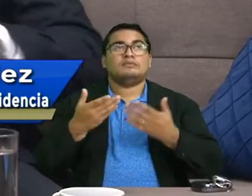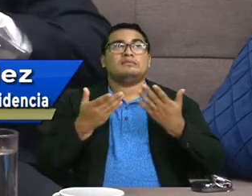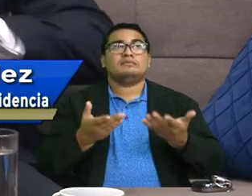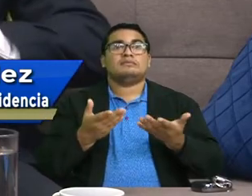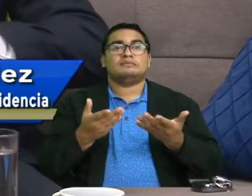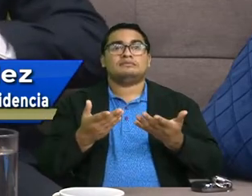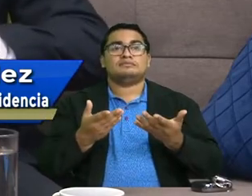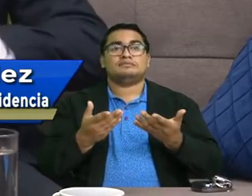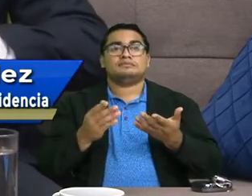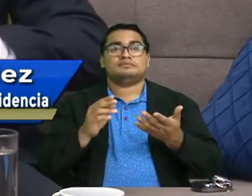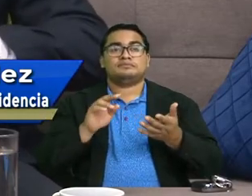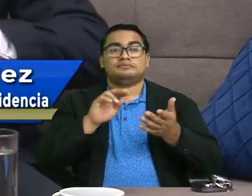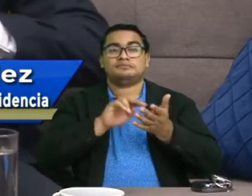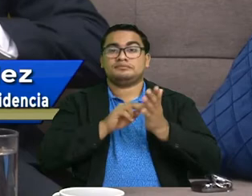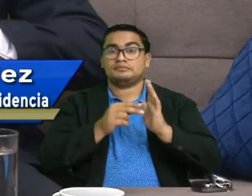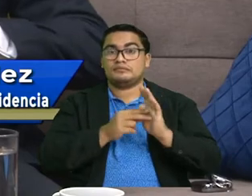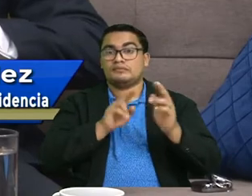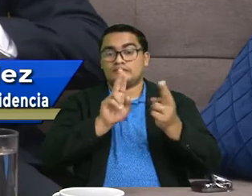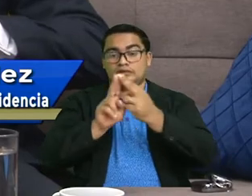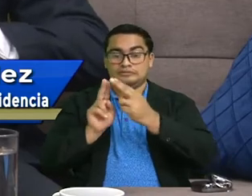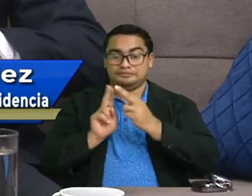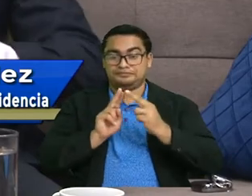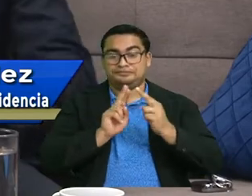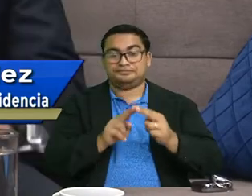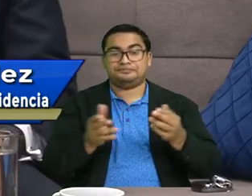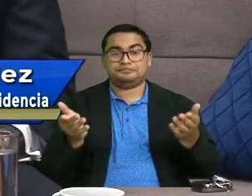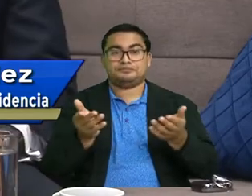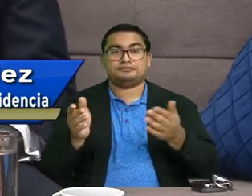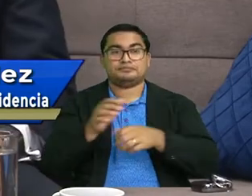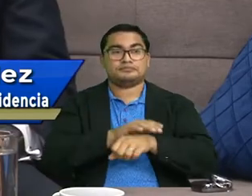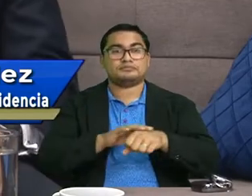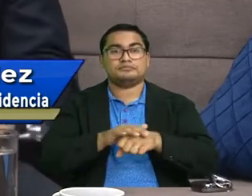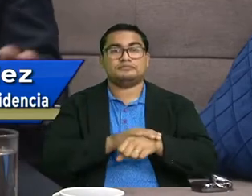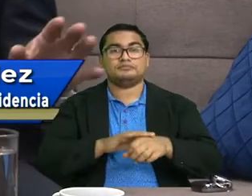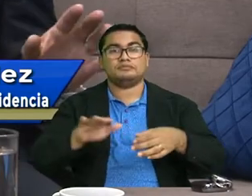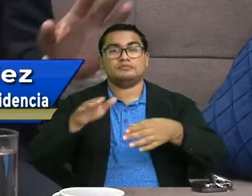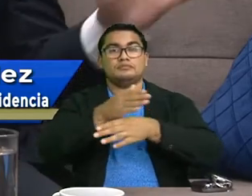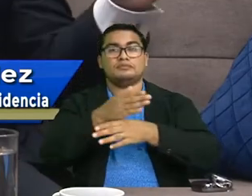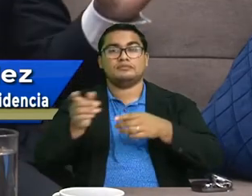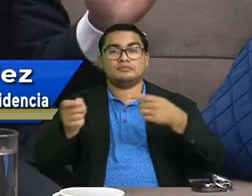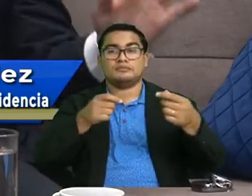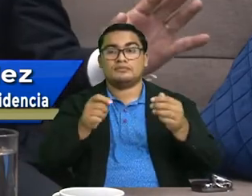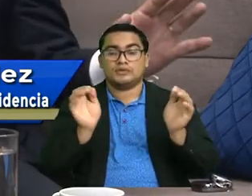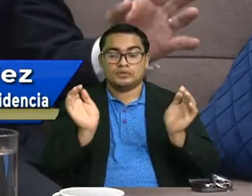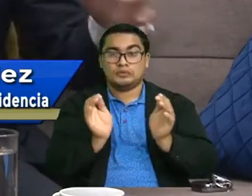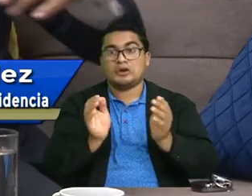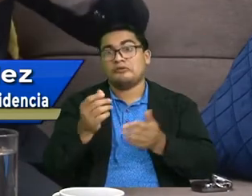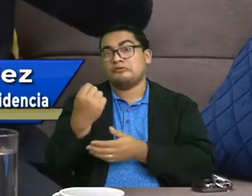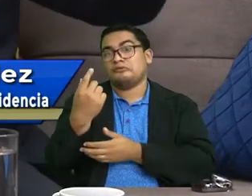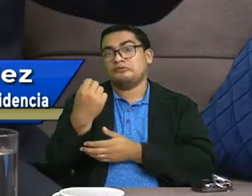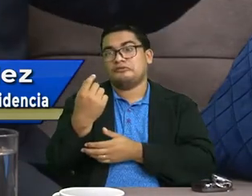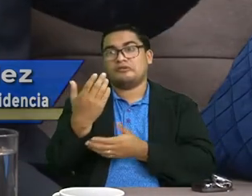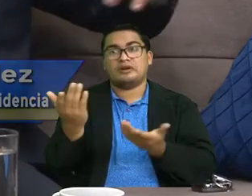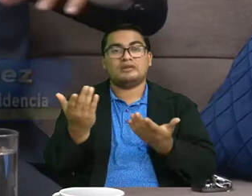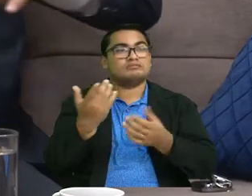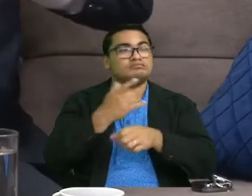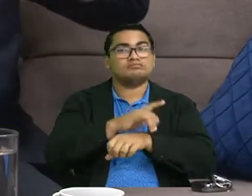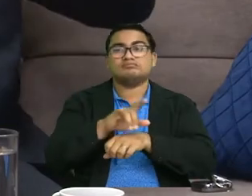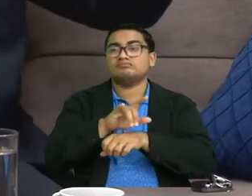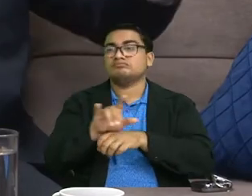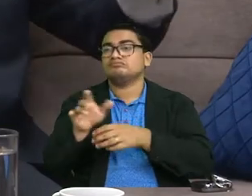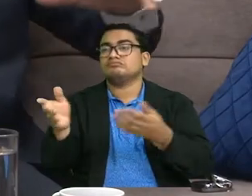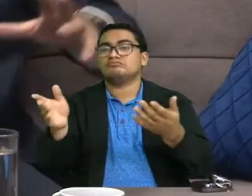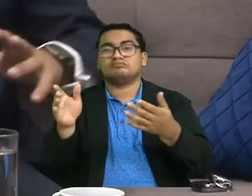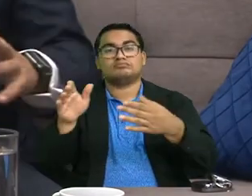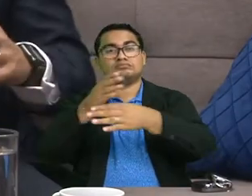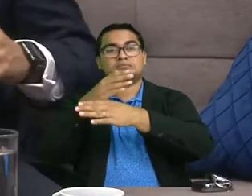es esa conexión, ese espacio que permita a aquellas MIPYMES que en el día a día no tienen la oportunidad de, claro, poder encontrarse con esa variedad